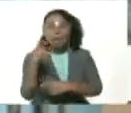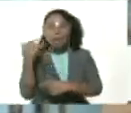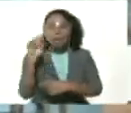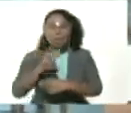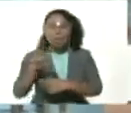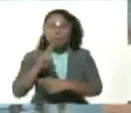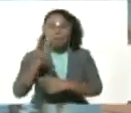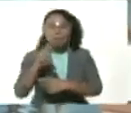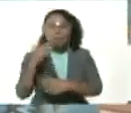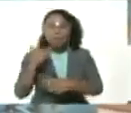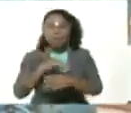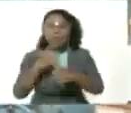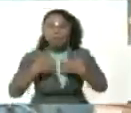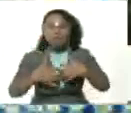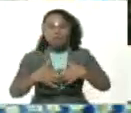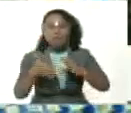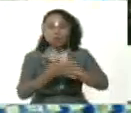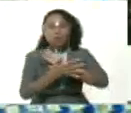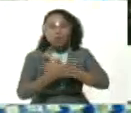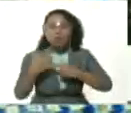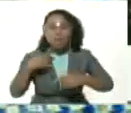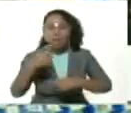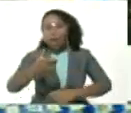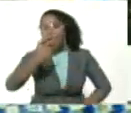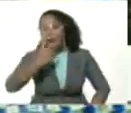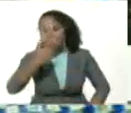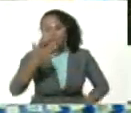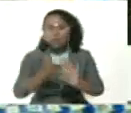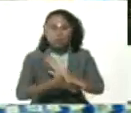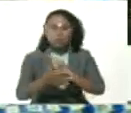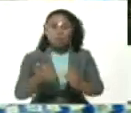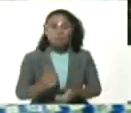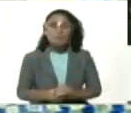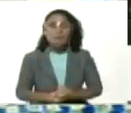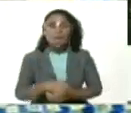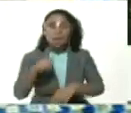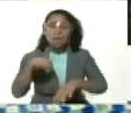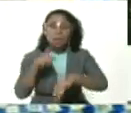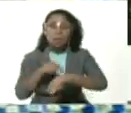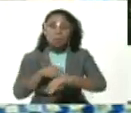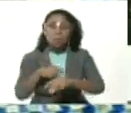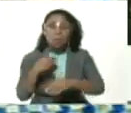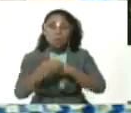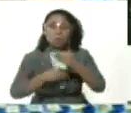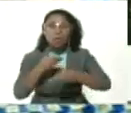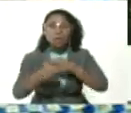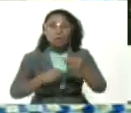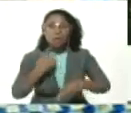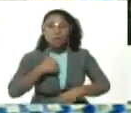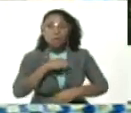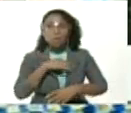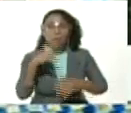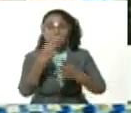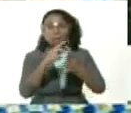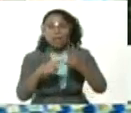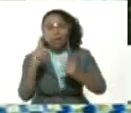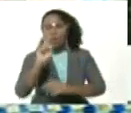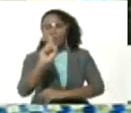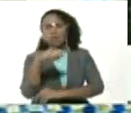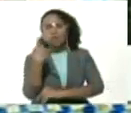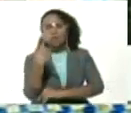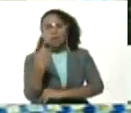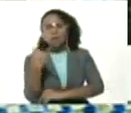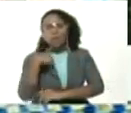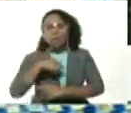industria de la panificación, en la industria galletera, y en este momento estamos suministrando nuestros productos no solamente